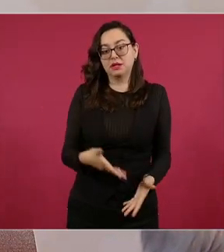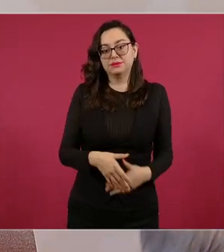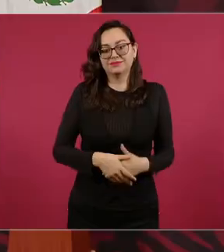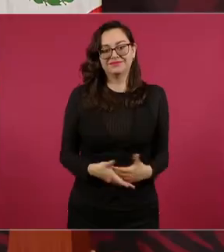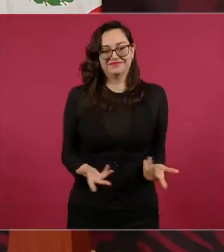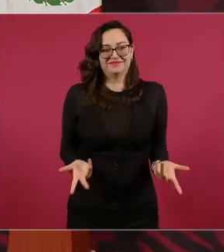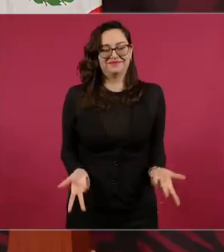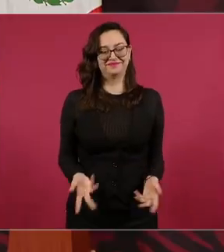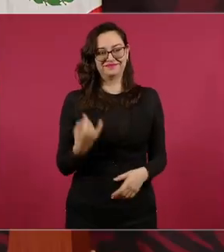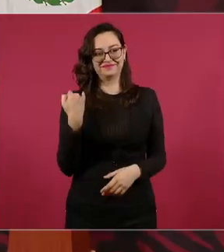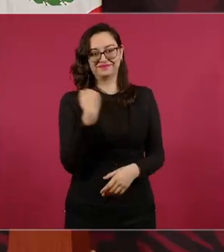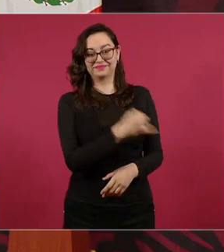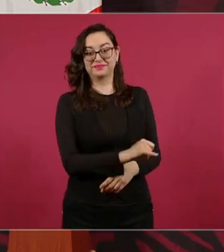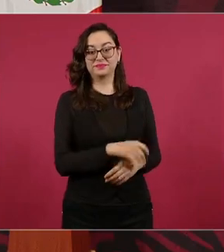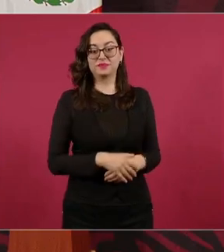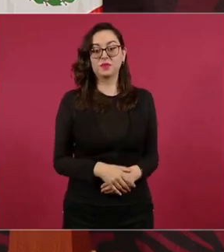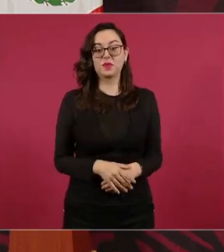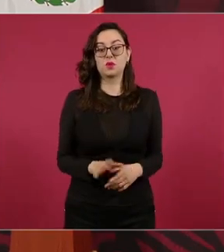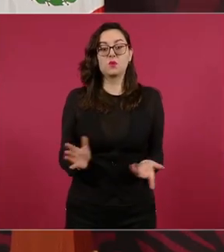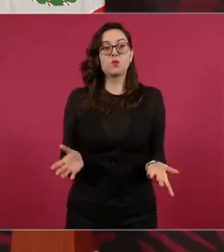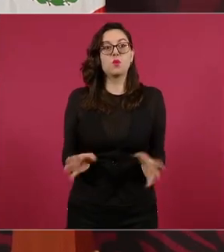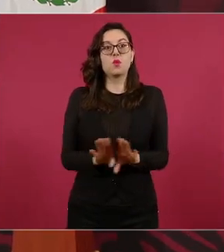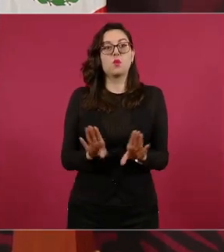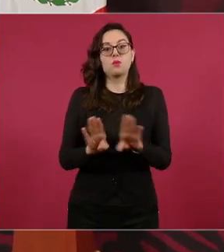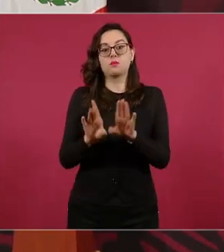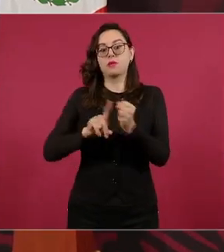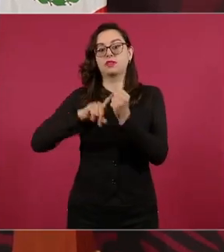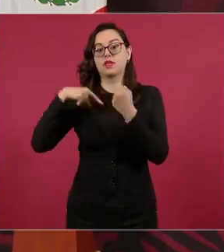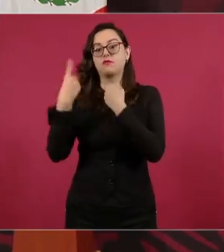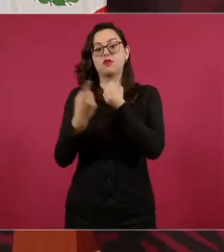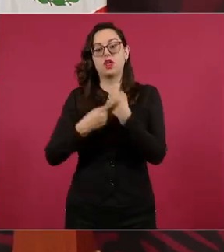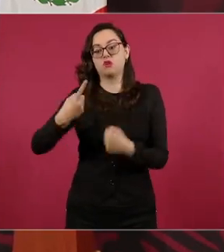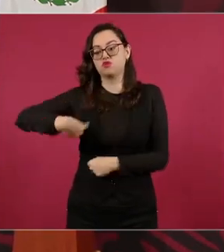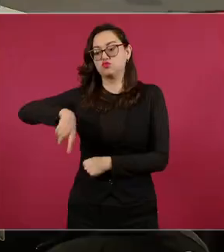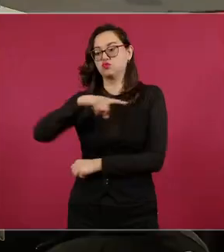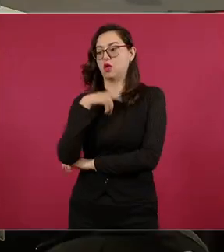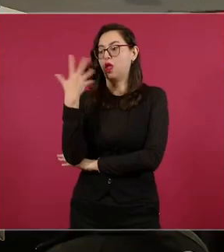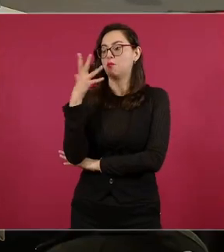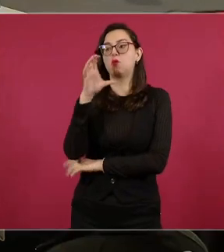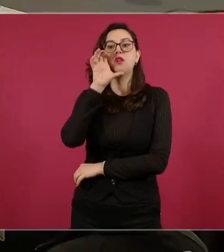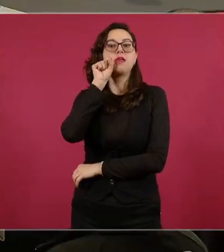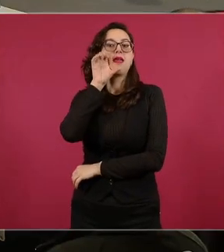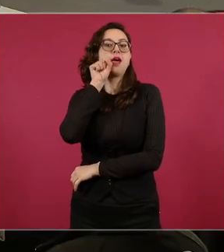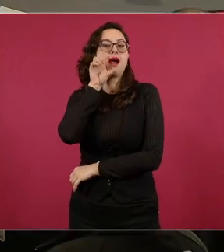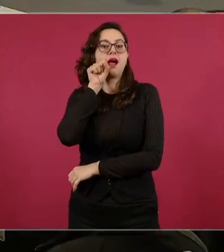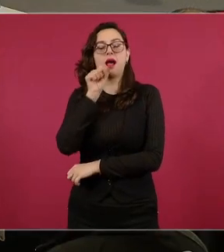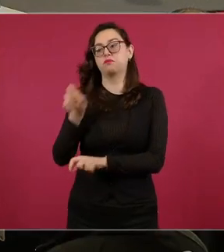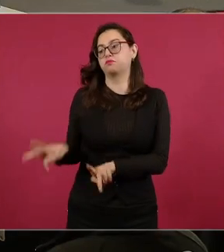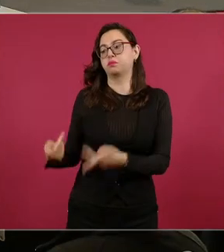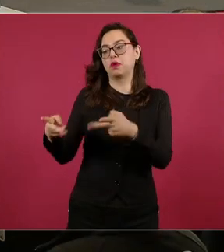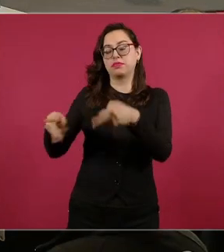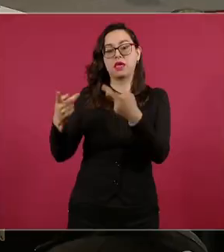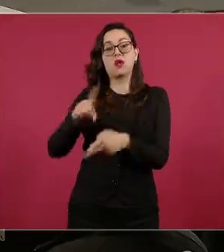vender naranja y comprar jugo de naranja y quieren regresar a eso.